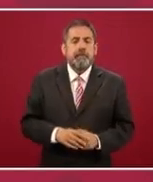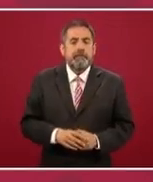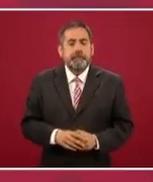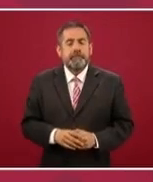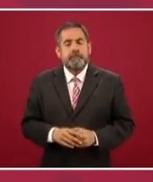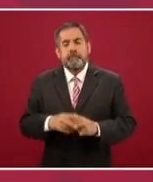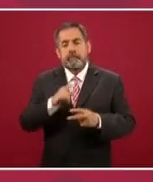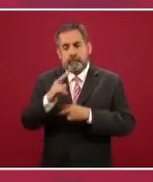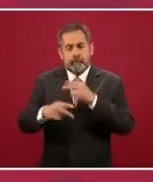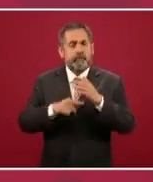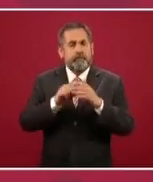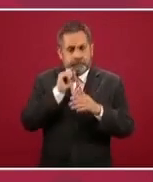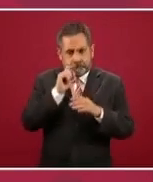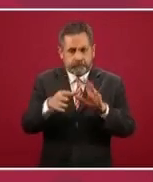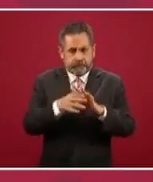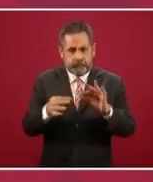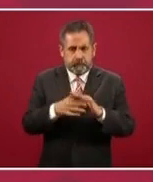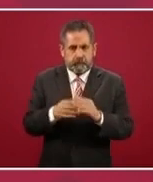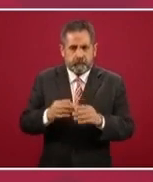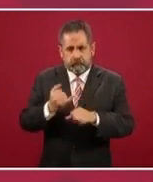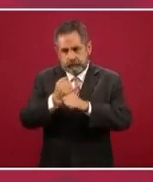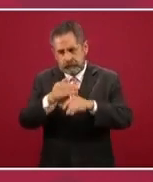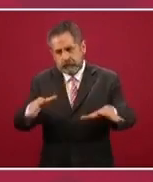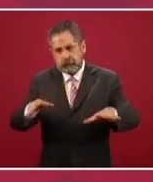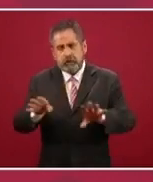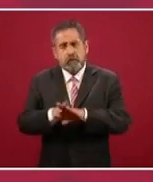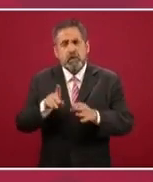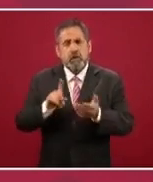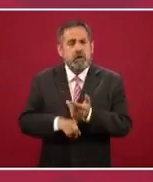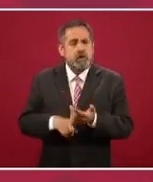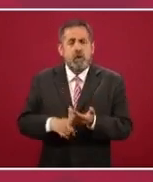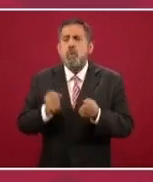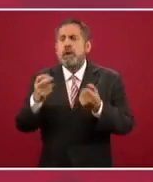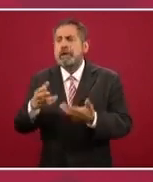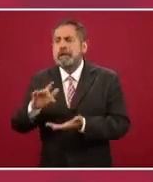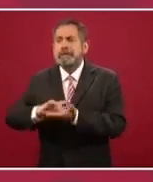vamos también a informarles sobre el abasto, porque…